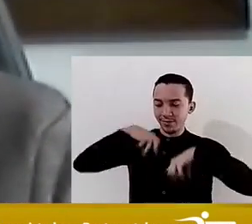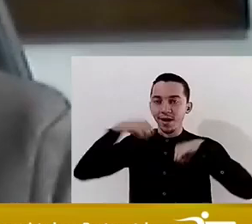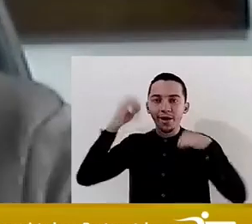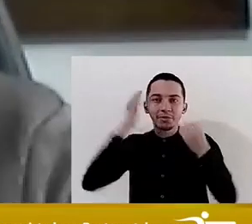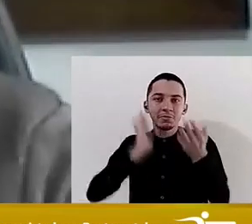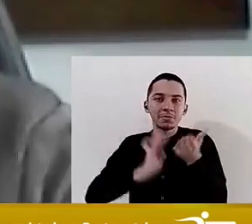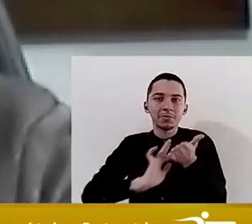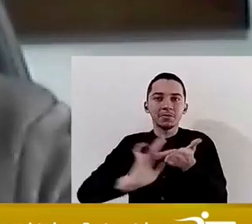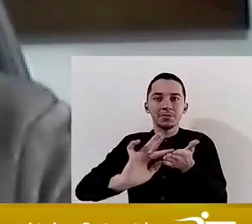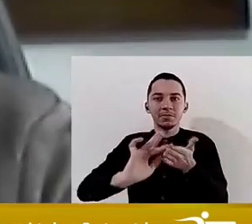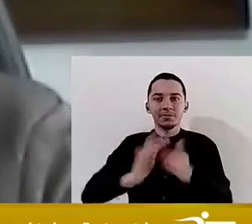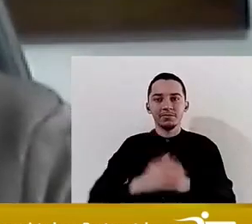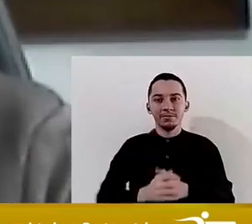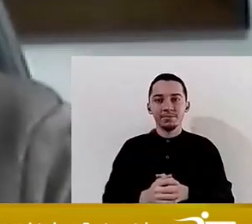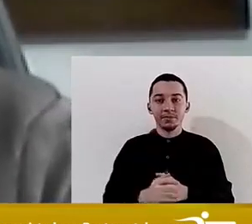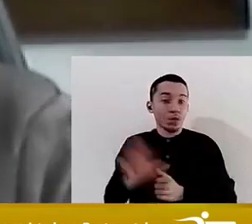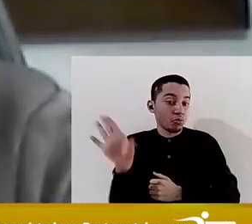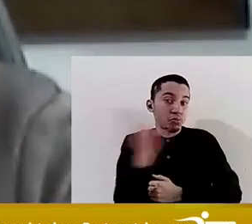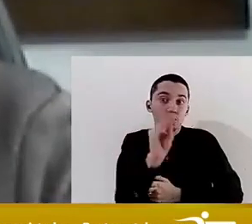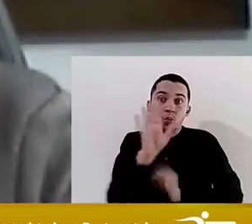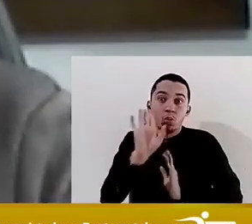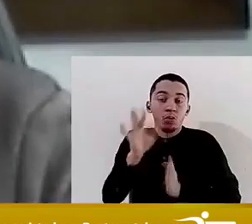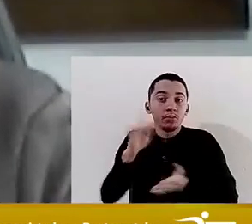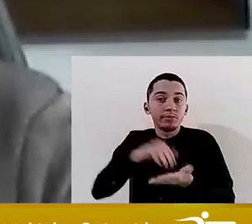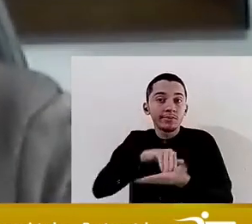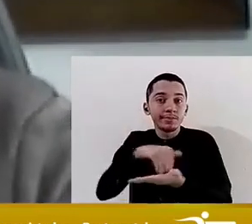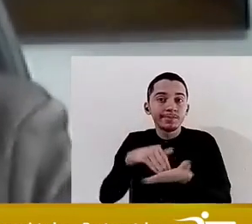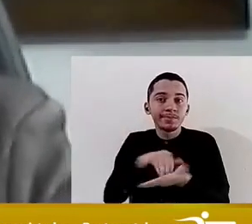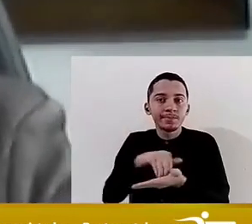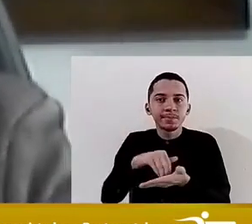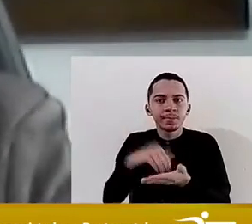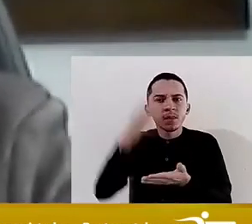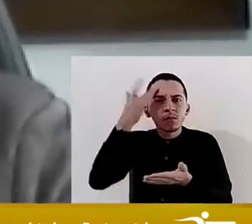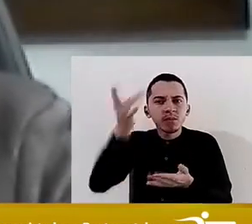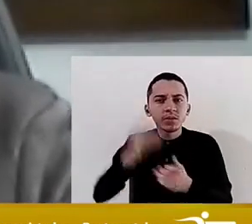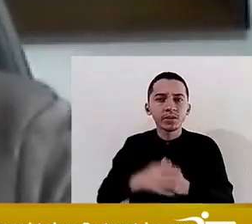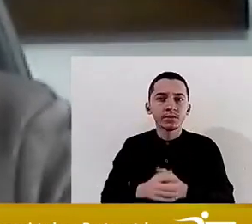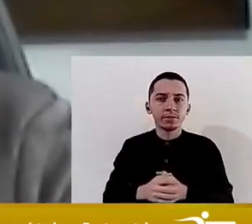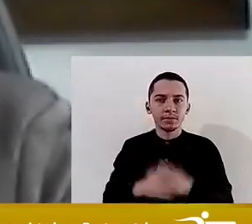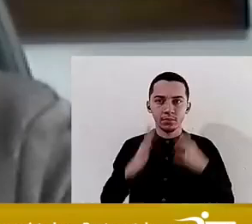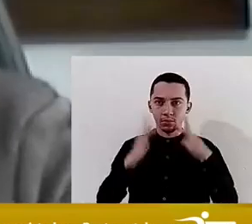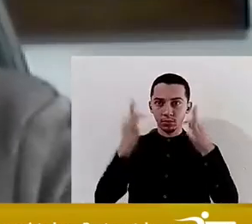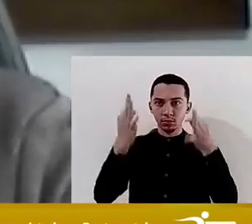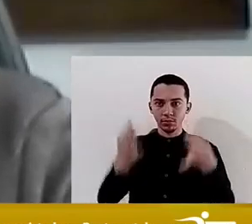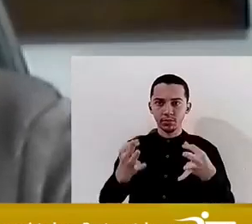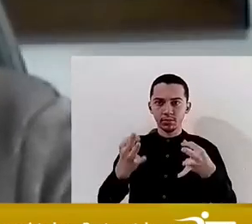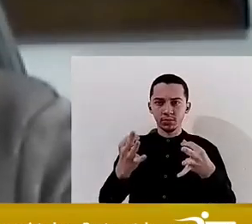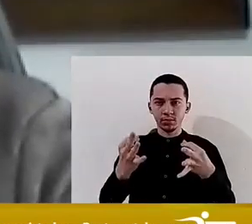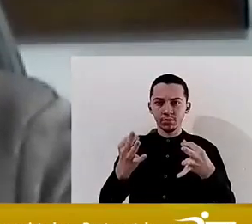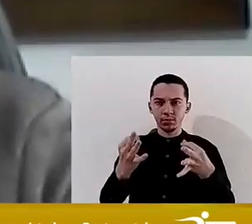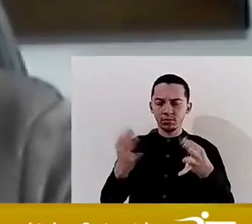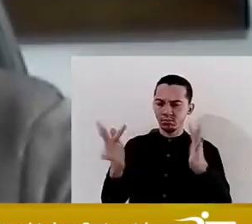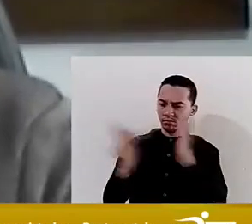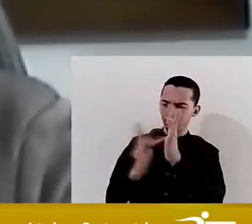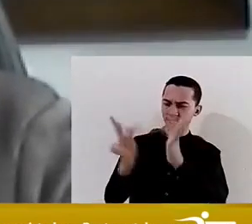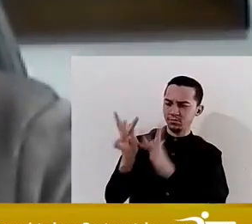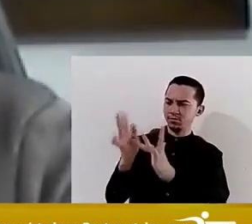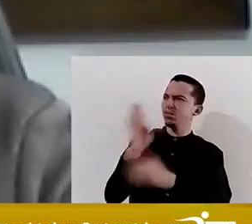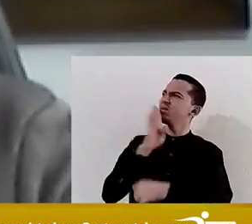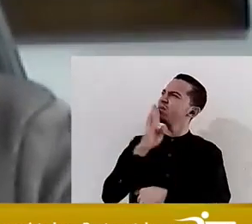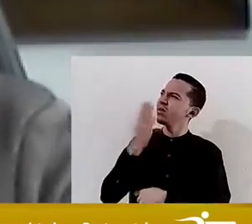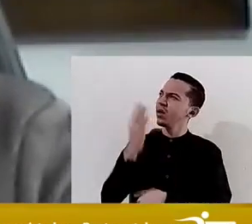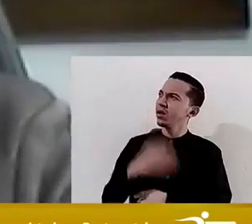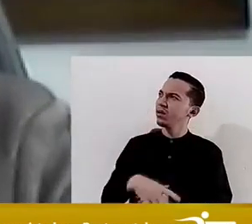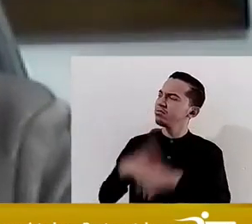Todos están debilitados porque nunca supieron de verdad quién era el Cristo y en quién habían